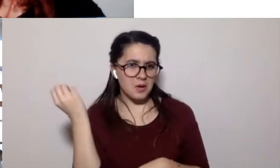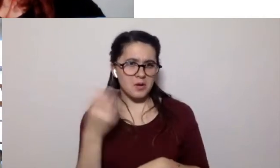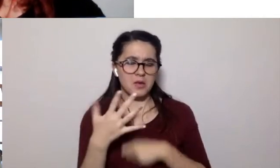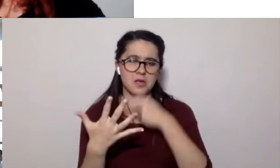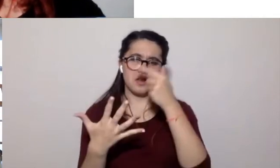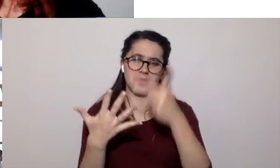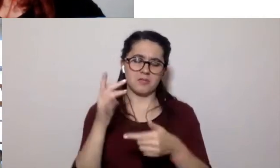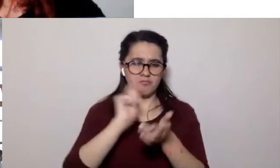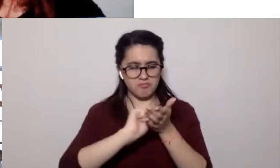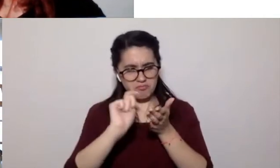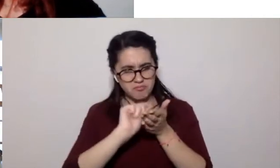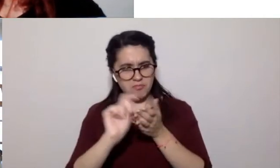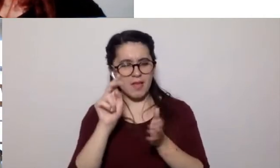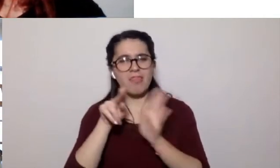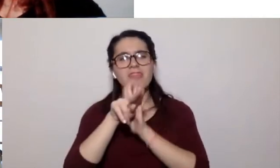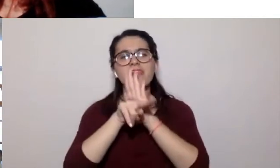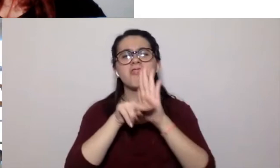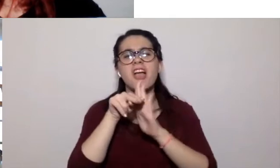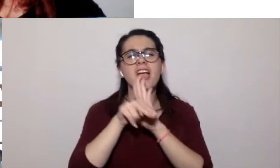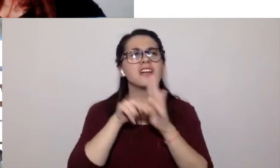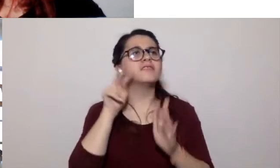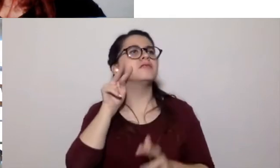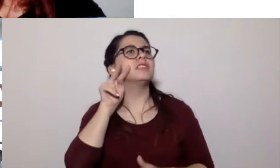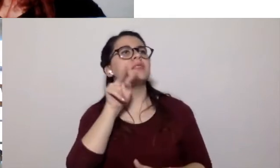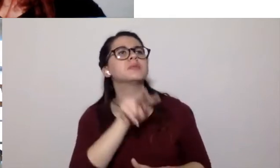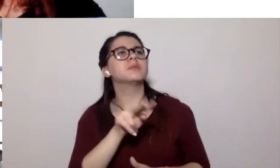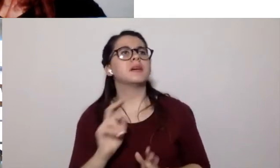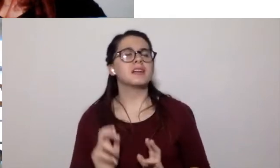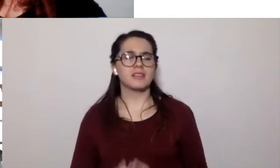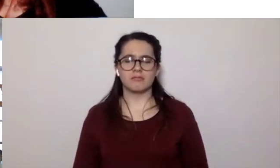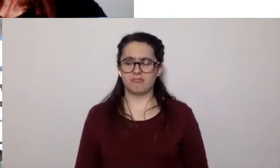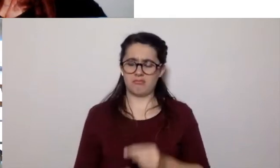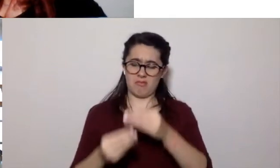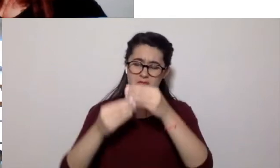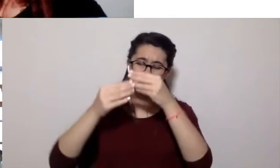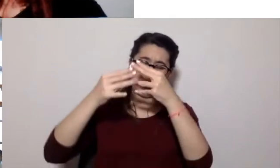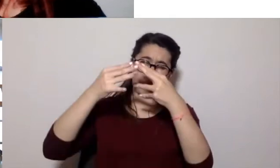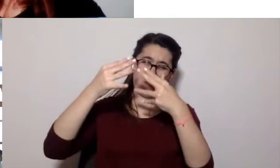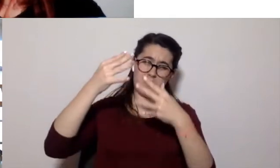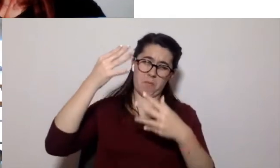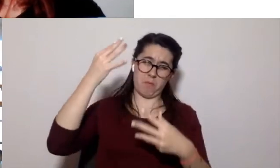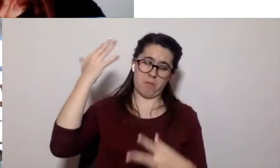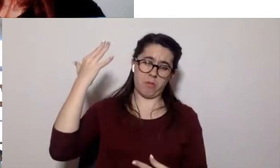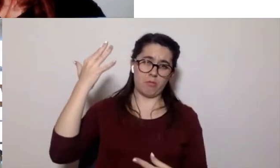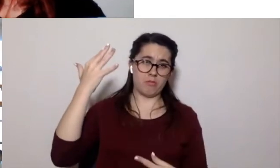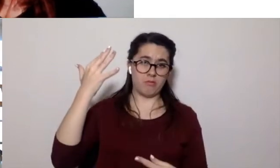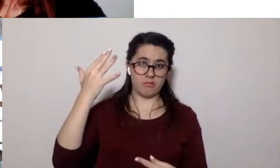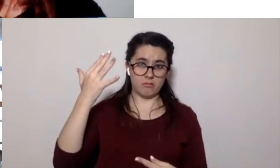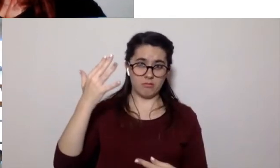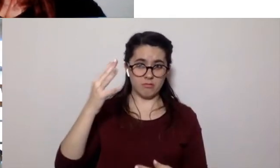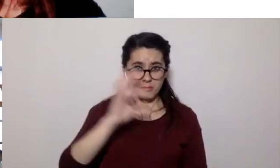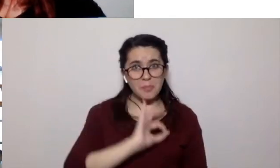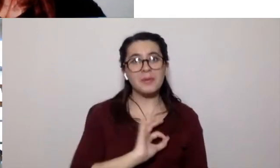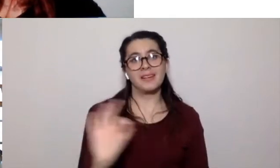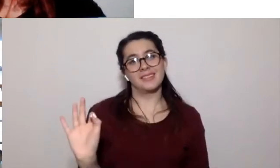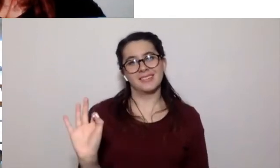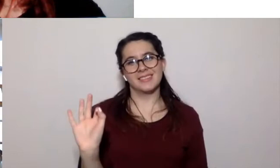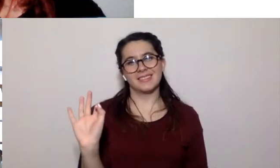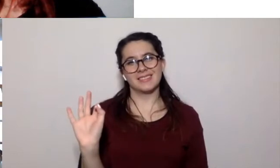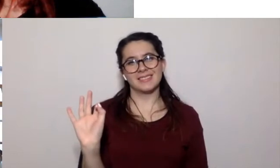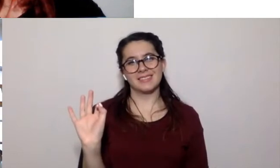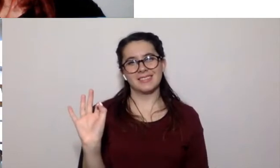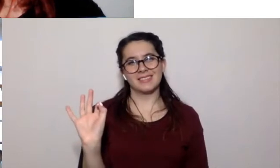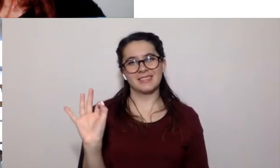ver Netflix, hacer todo eso puedes hacer, miles de cosas, ¿no? Siempre y cuando creas que